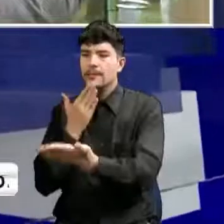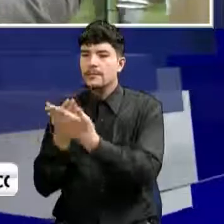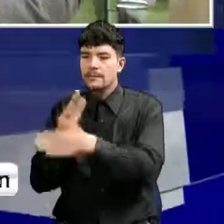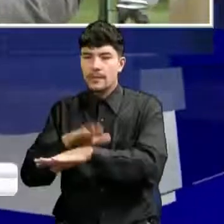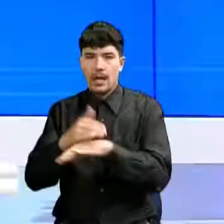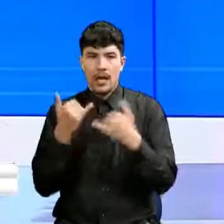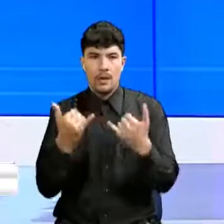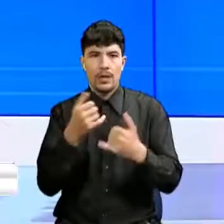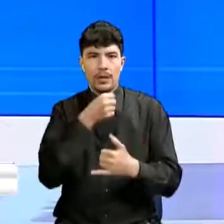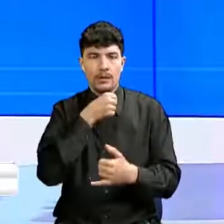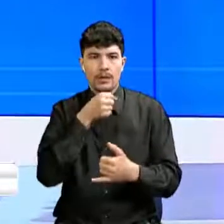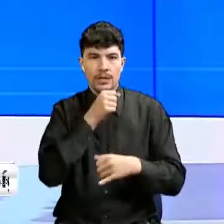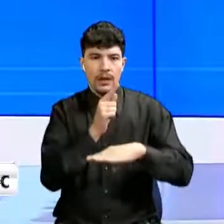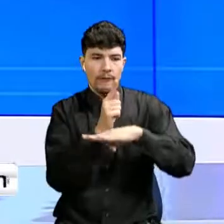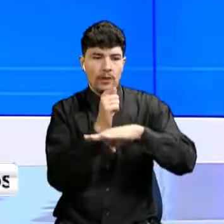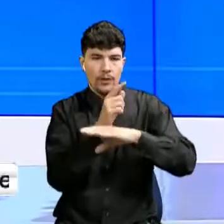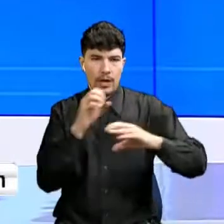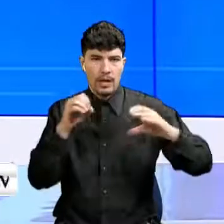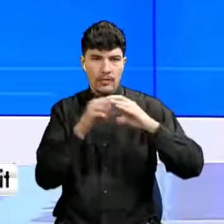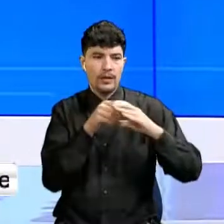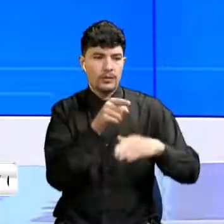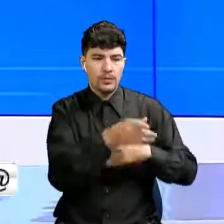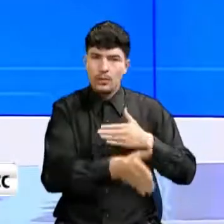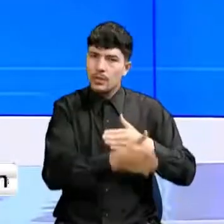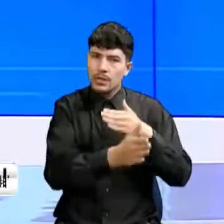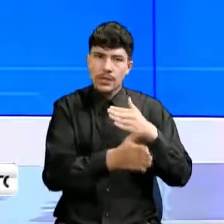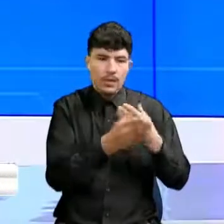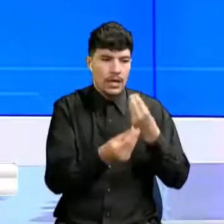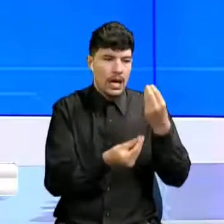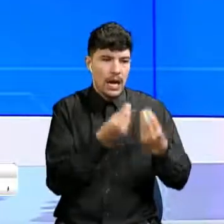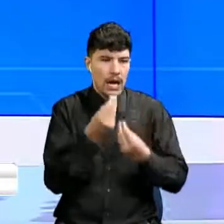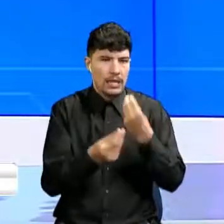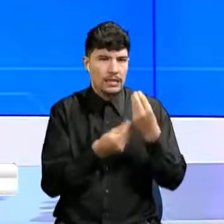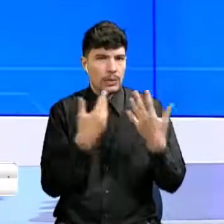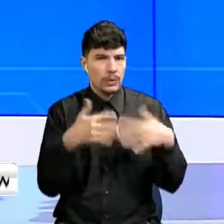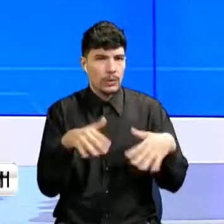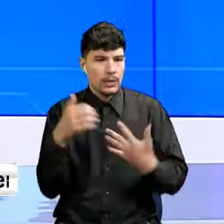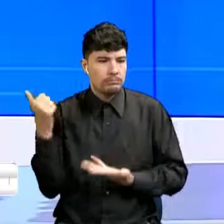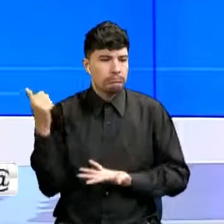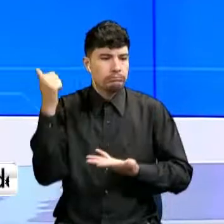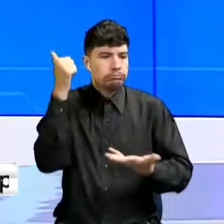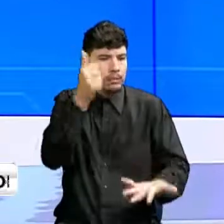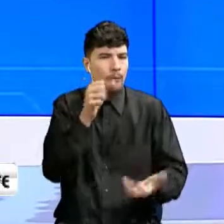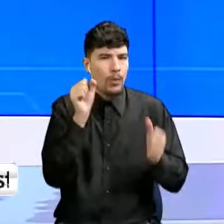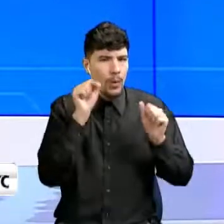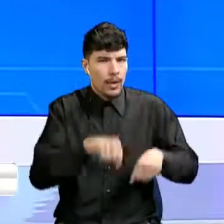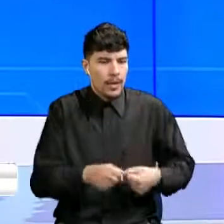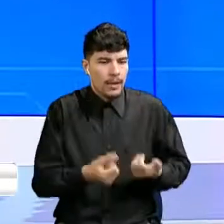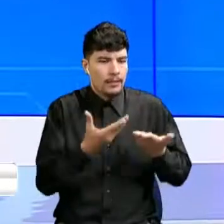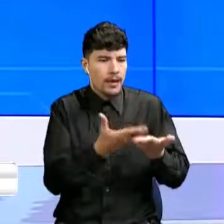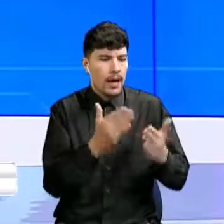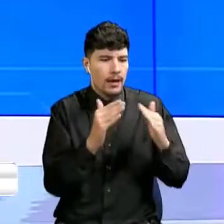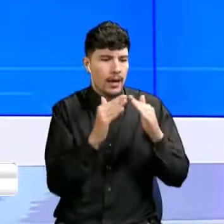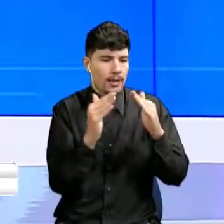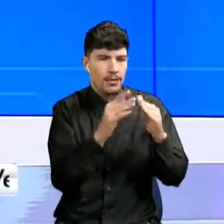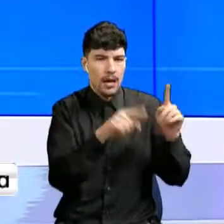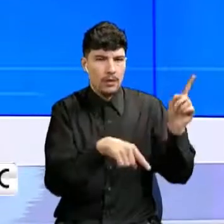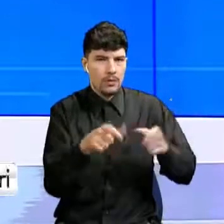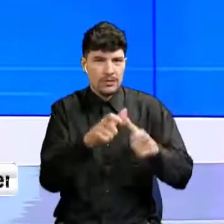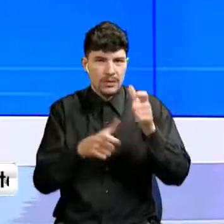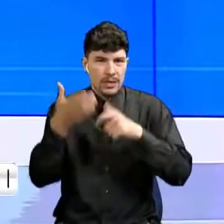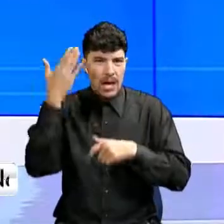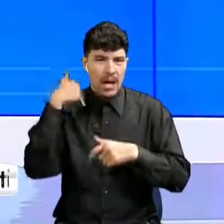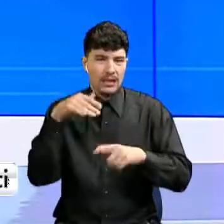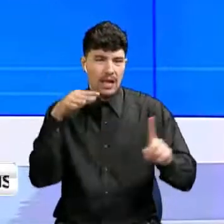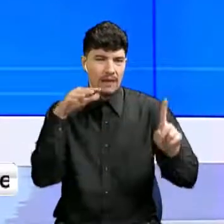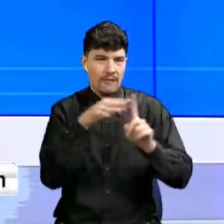ahora noticias con el fondo de adaptación quienes continúan haciendo millonarias inversiones para brindar casas a aquellos que han salido perjudicados por